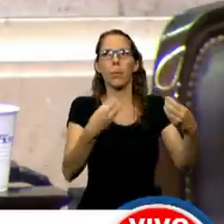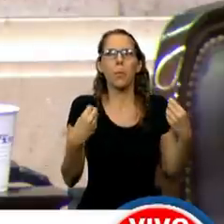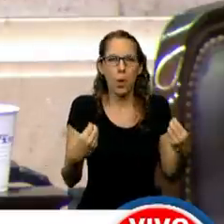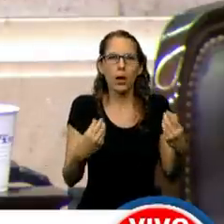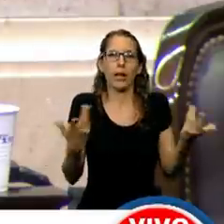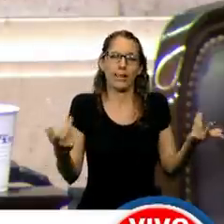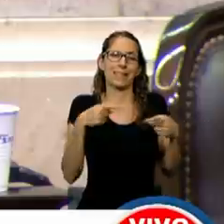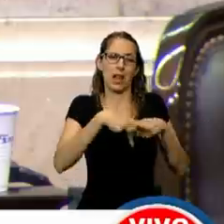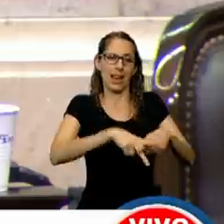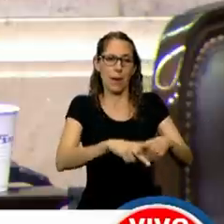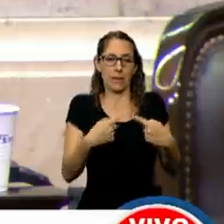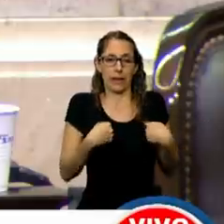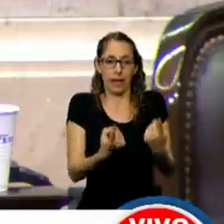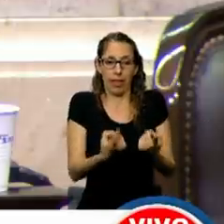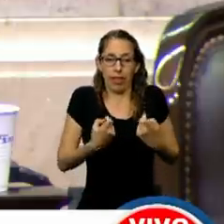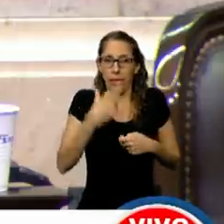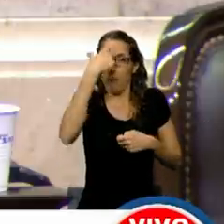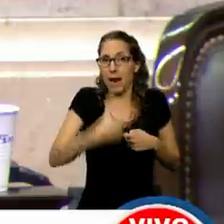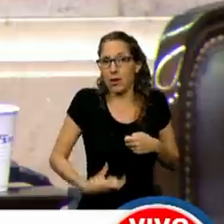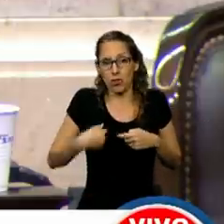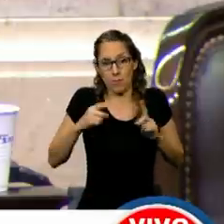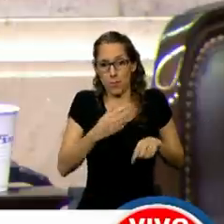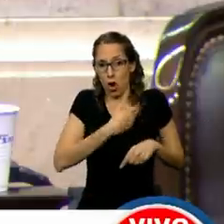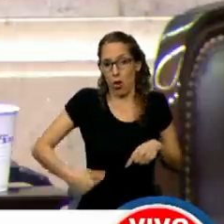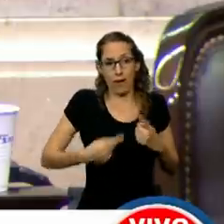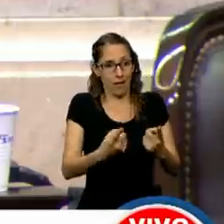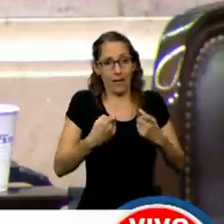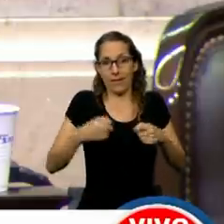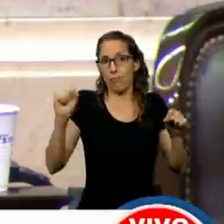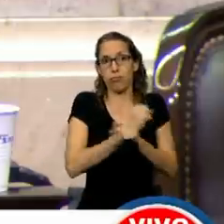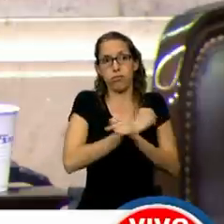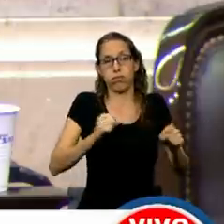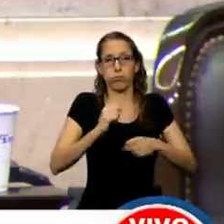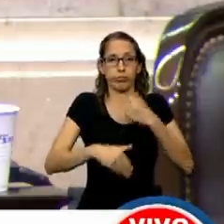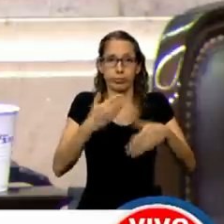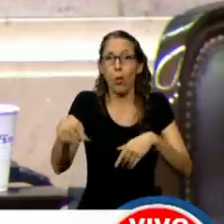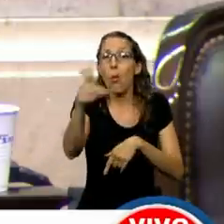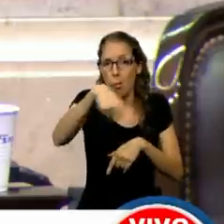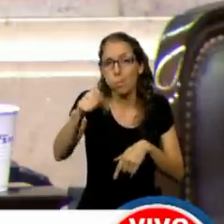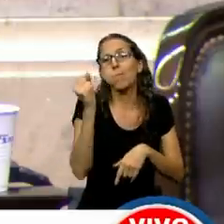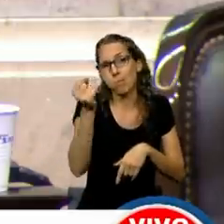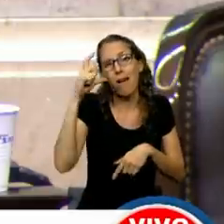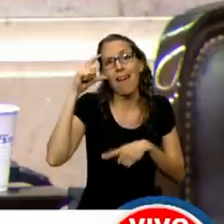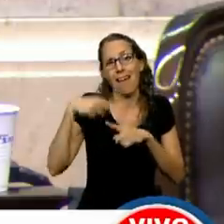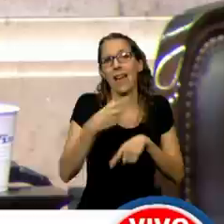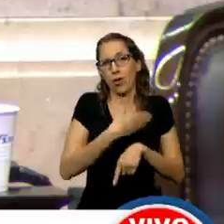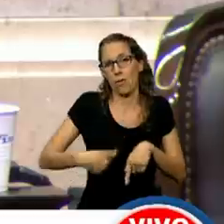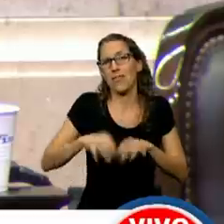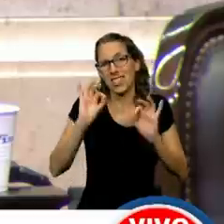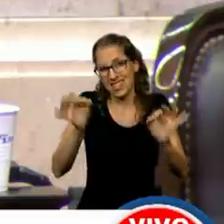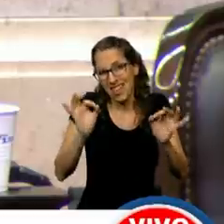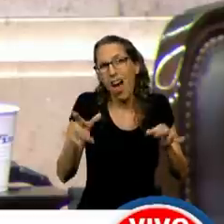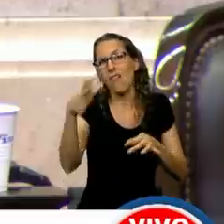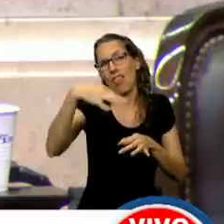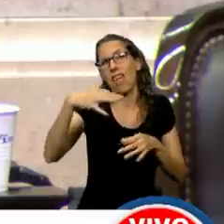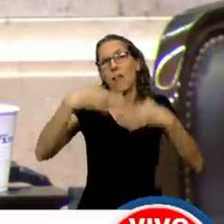requiere el que está gobernando esto es lo que hacen los partidos de gobierno y ustedes que fueron gobiernos tendrían que tomar la misma